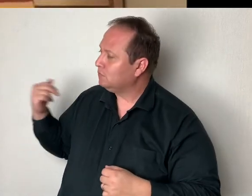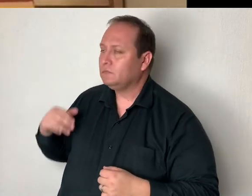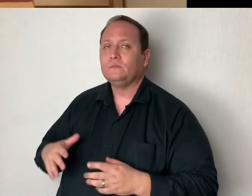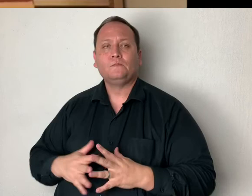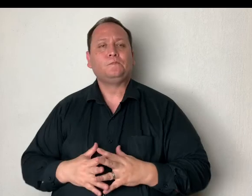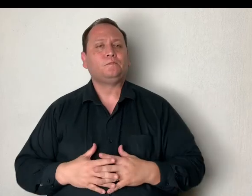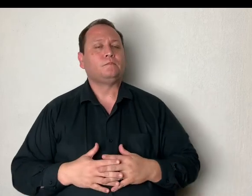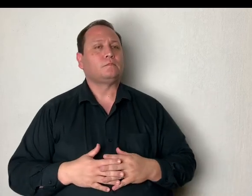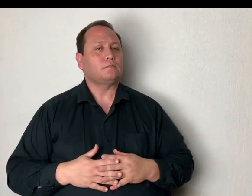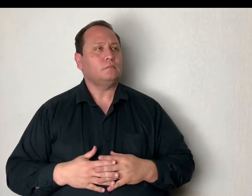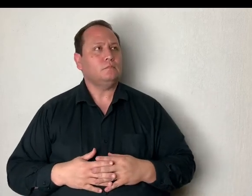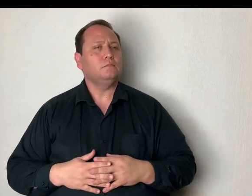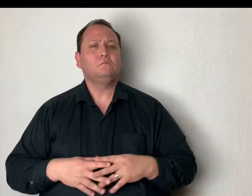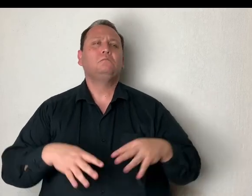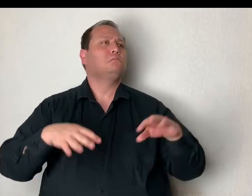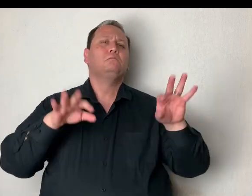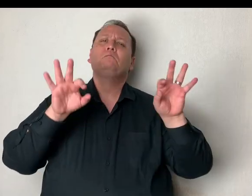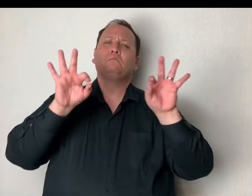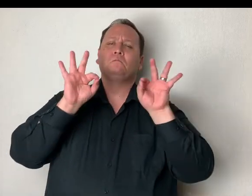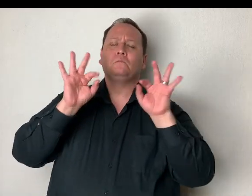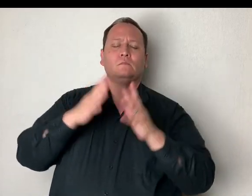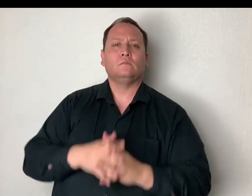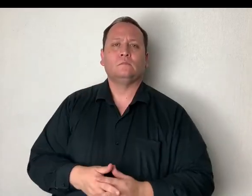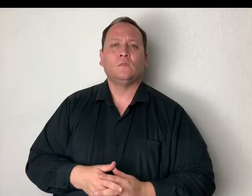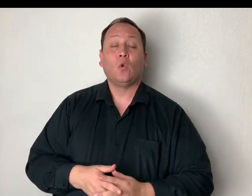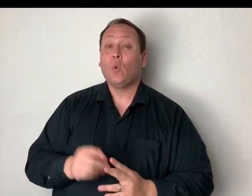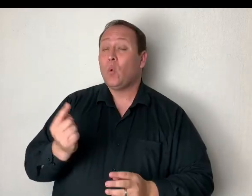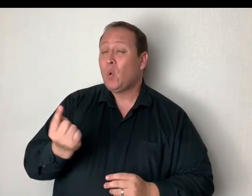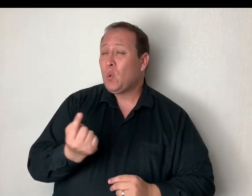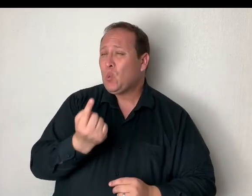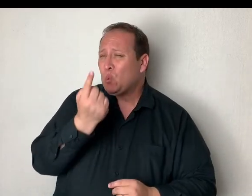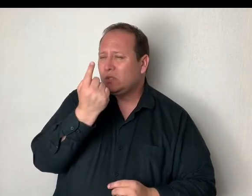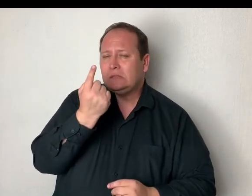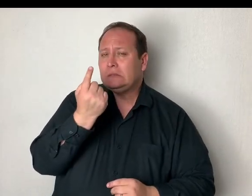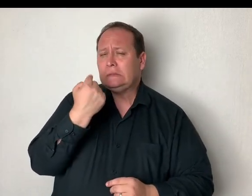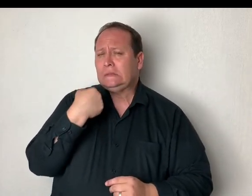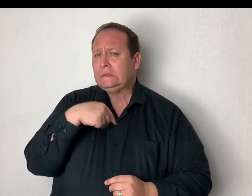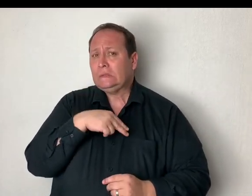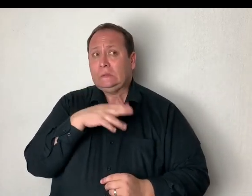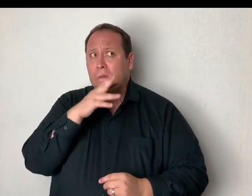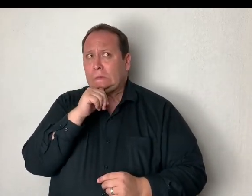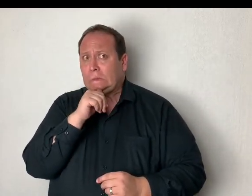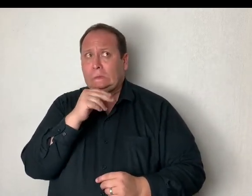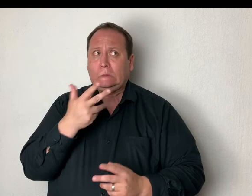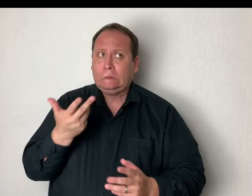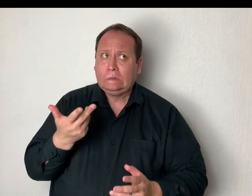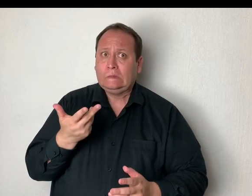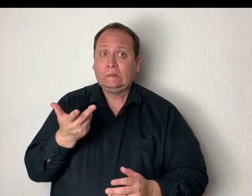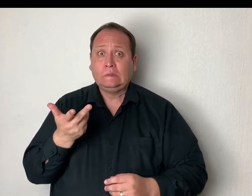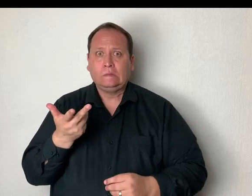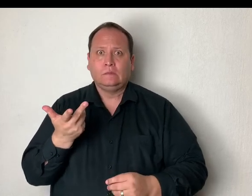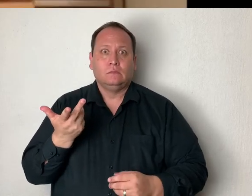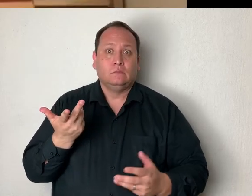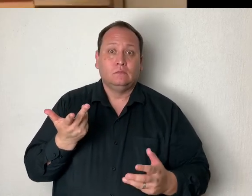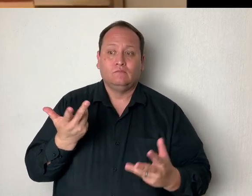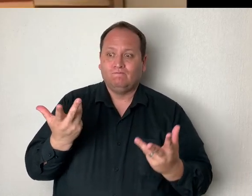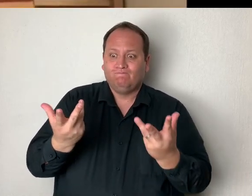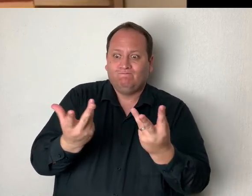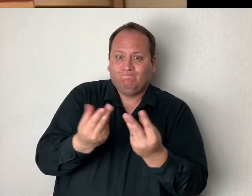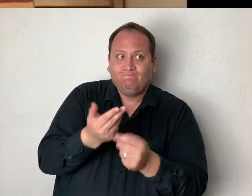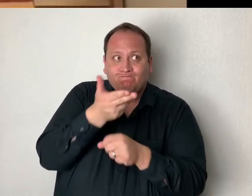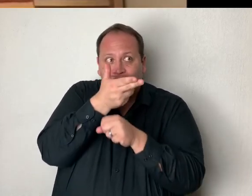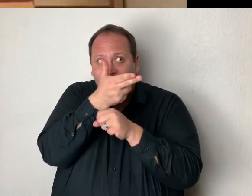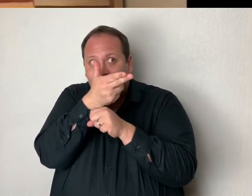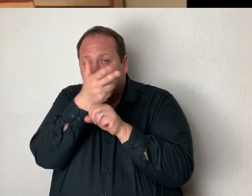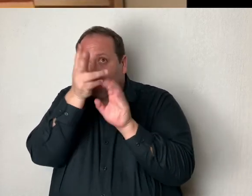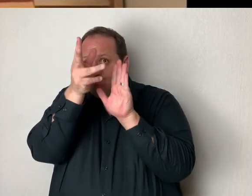bien. Lo único que no pudimos es grabar esta reunión porque no